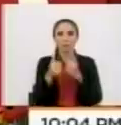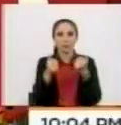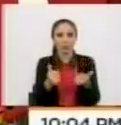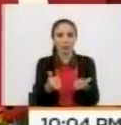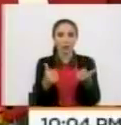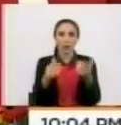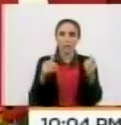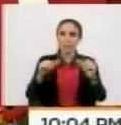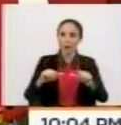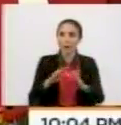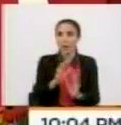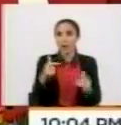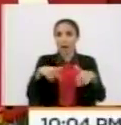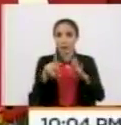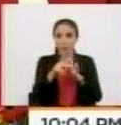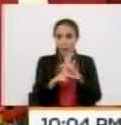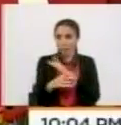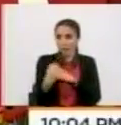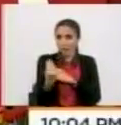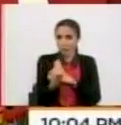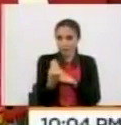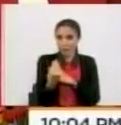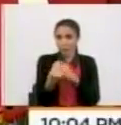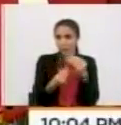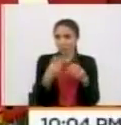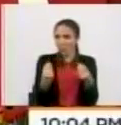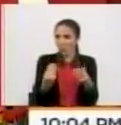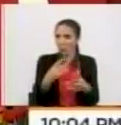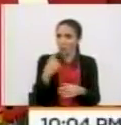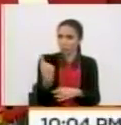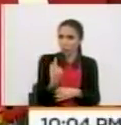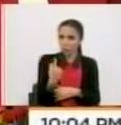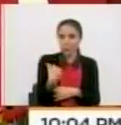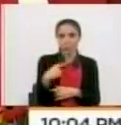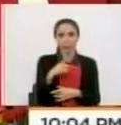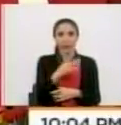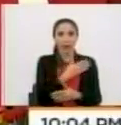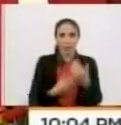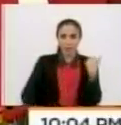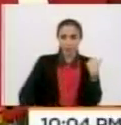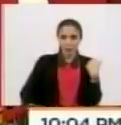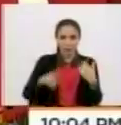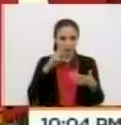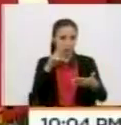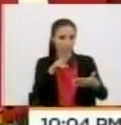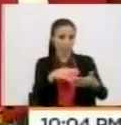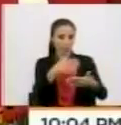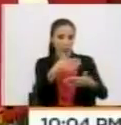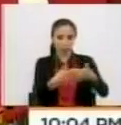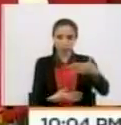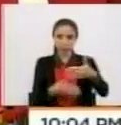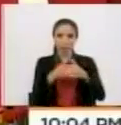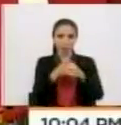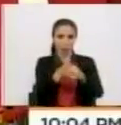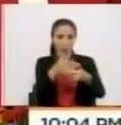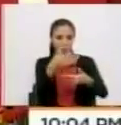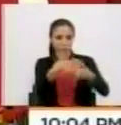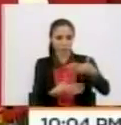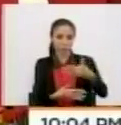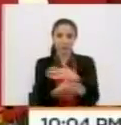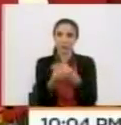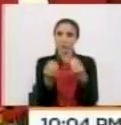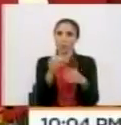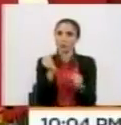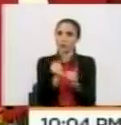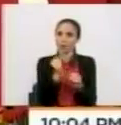a pensar que este programa se hace solo. El presidente vio ahorita el guión y él dice, bastante trabajo, sí, más sí, o menos. Full.